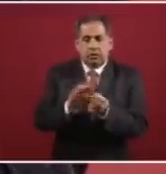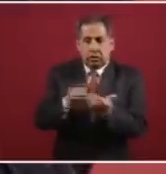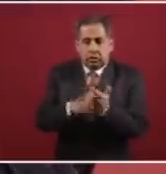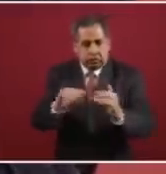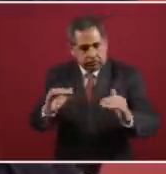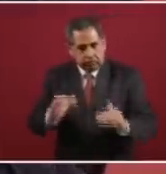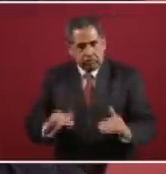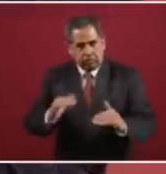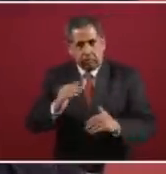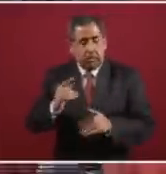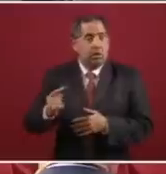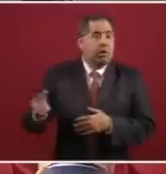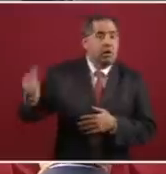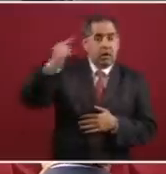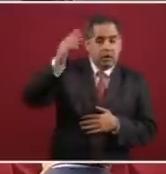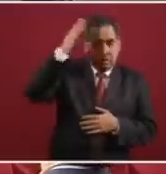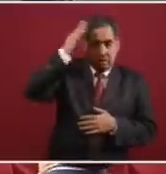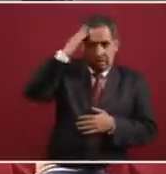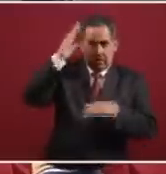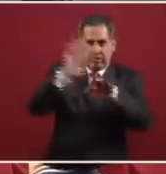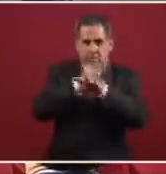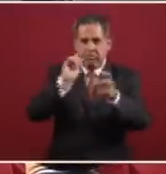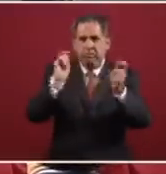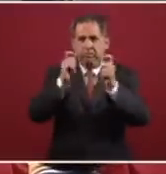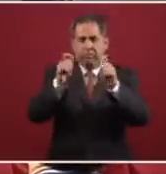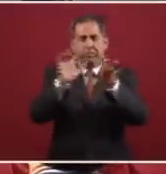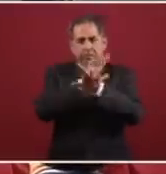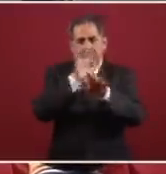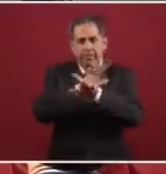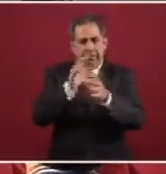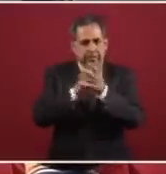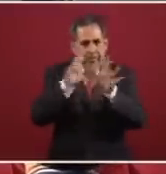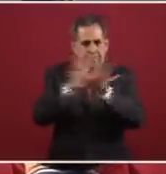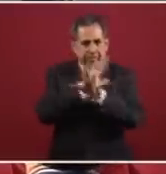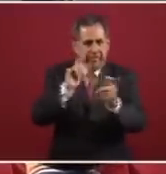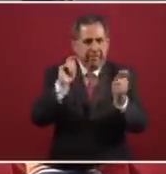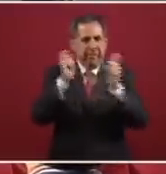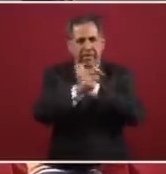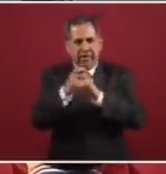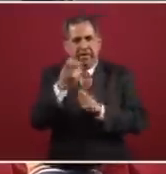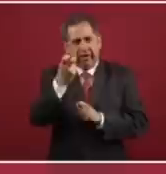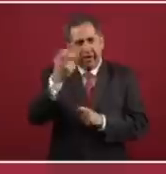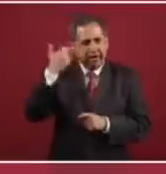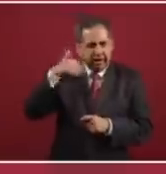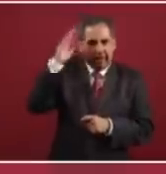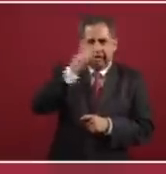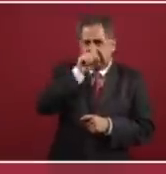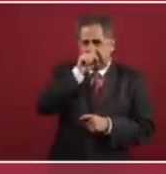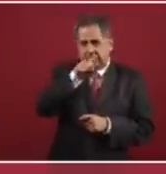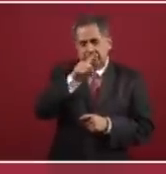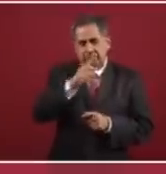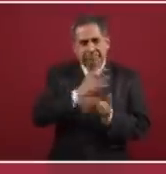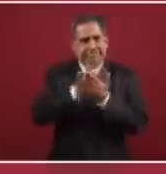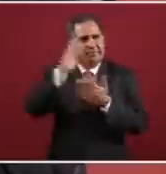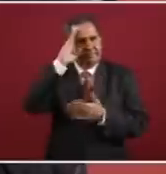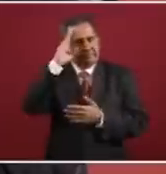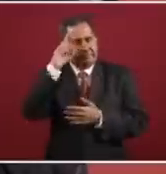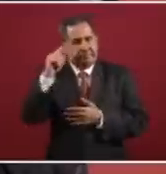y hacer el ajuste arriba, que es donde está o estaba el exceso.